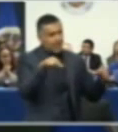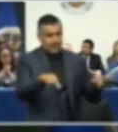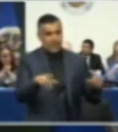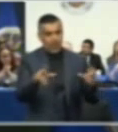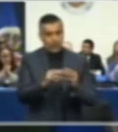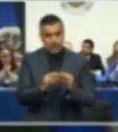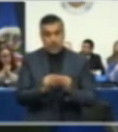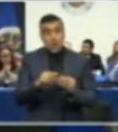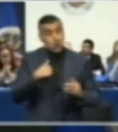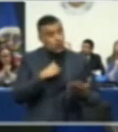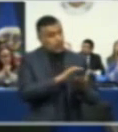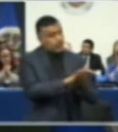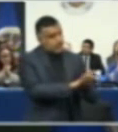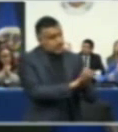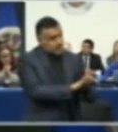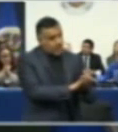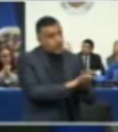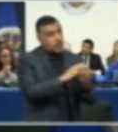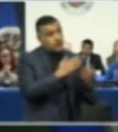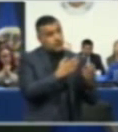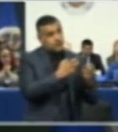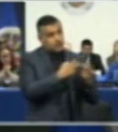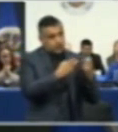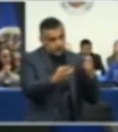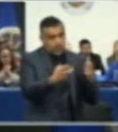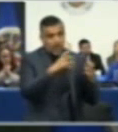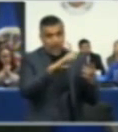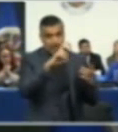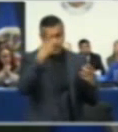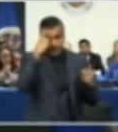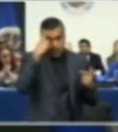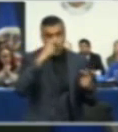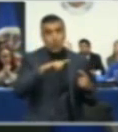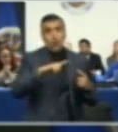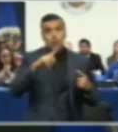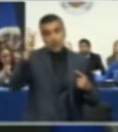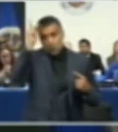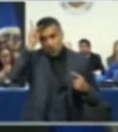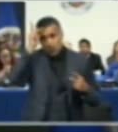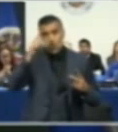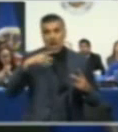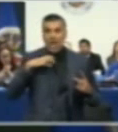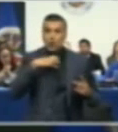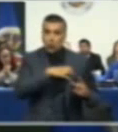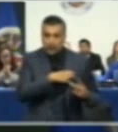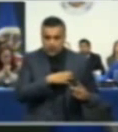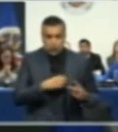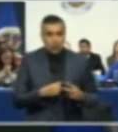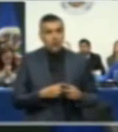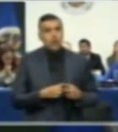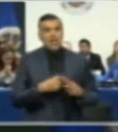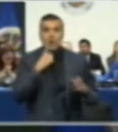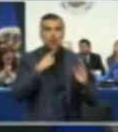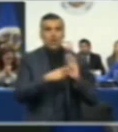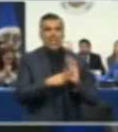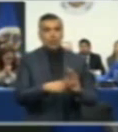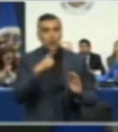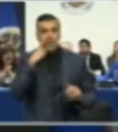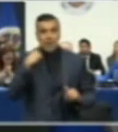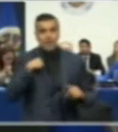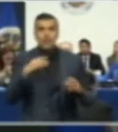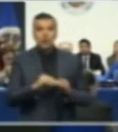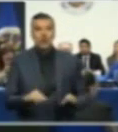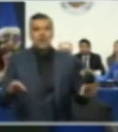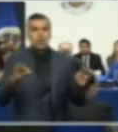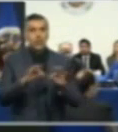audiencia. Quiero felicitar en ese orden de ideas al Estado, al gobierno peruano, al Congreso, en un ejemplo que para mí es